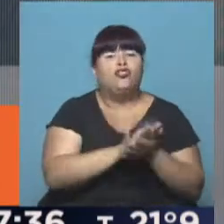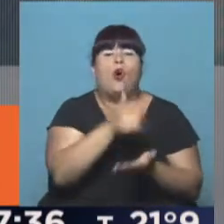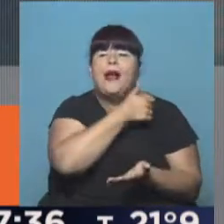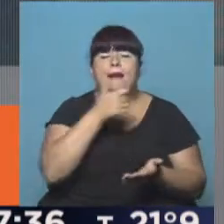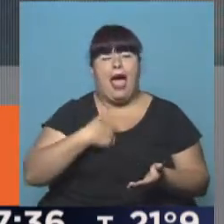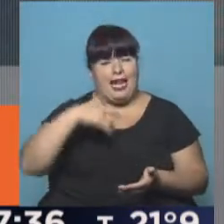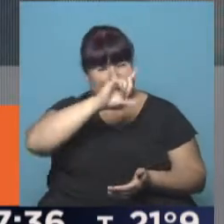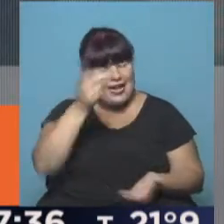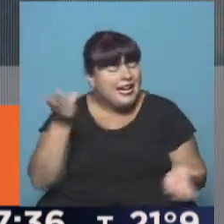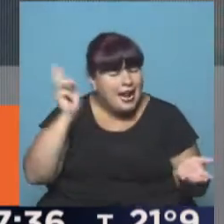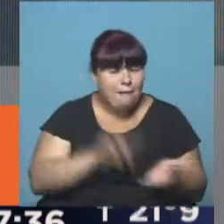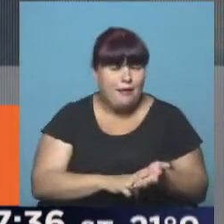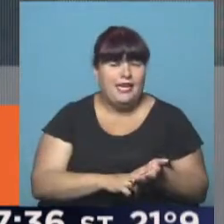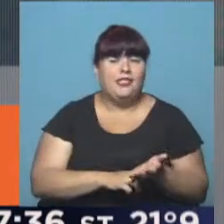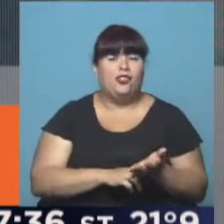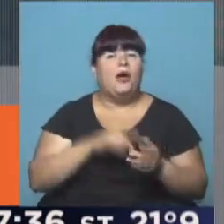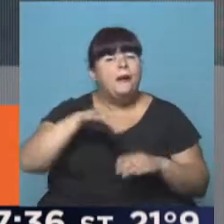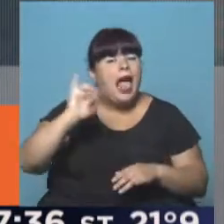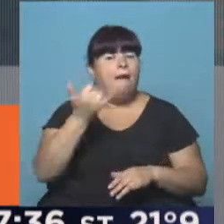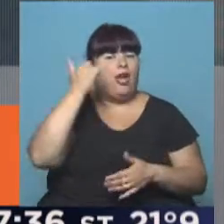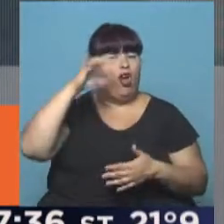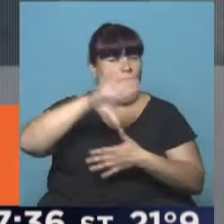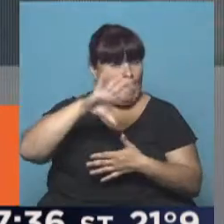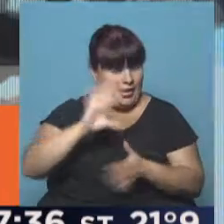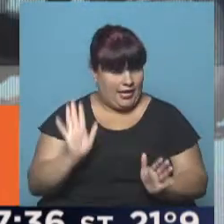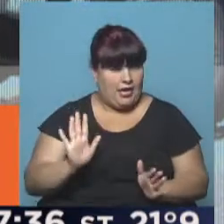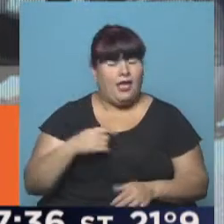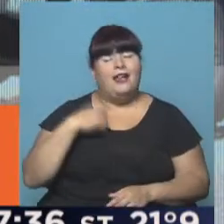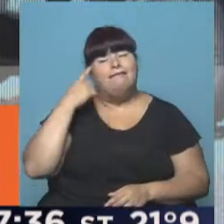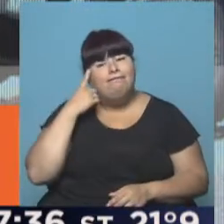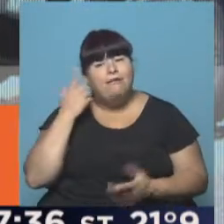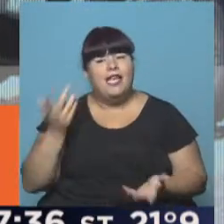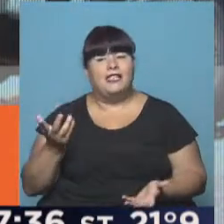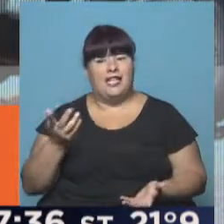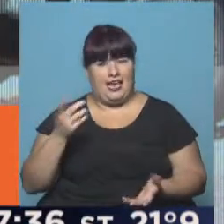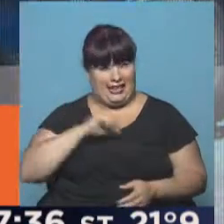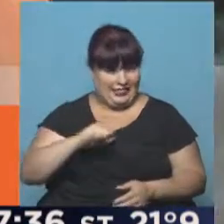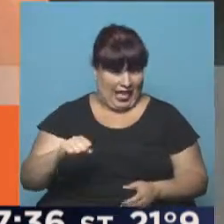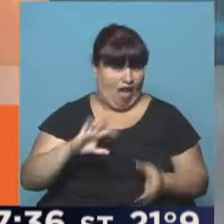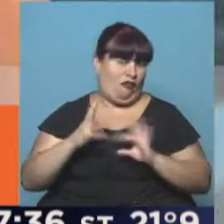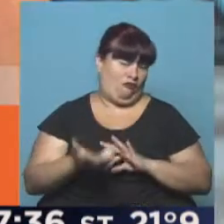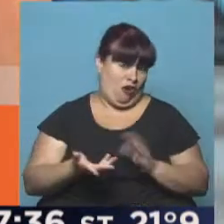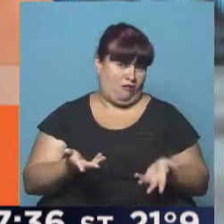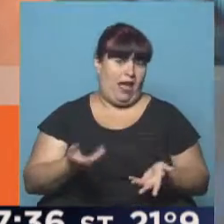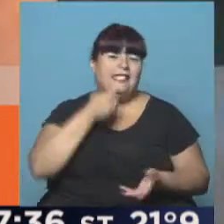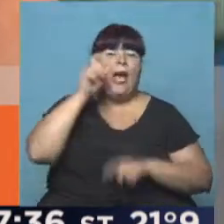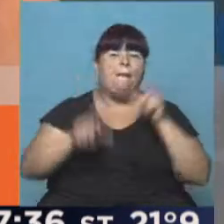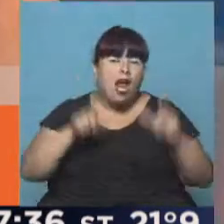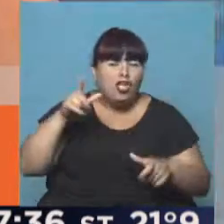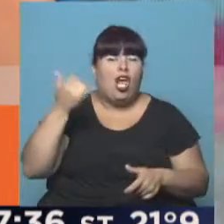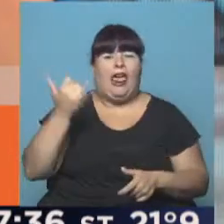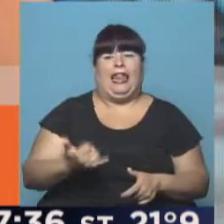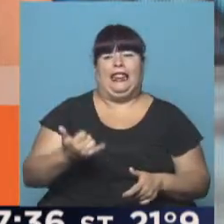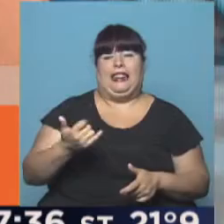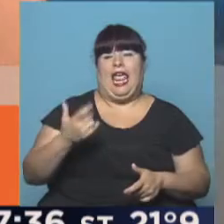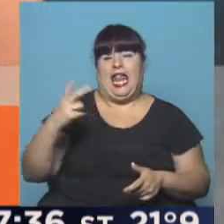de la Argentina, reitero, y probablemente una de las mejores de América. Uno podría decir, era una estafa, en definitiva, si personas que tenían